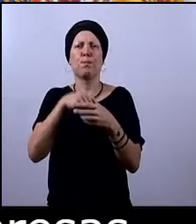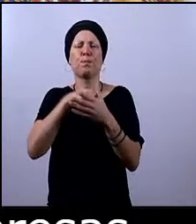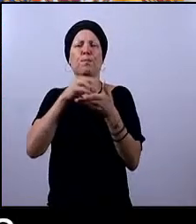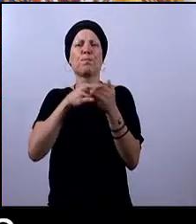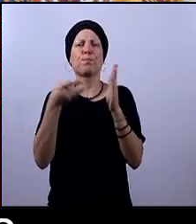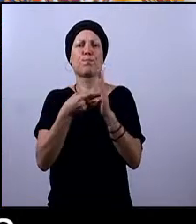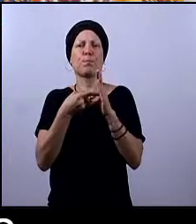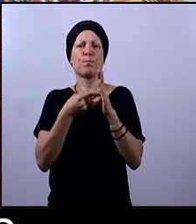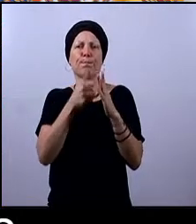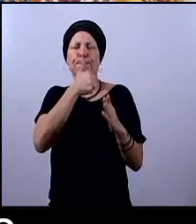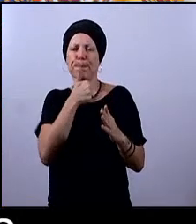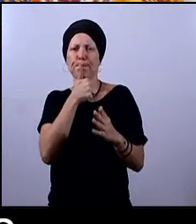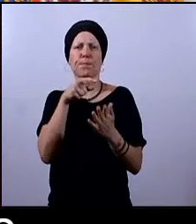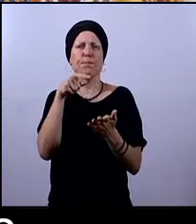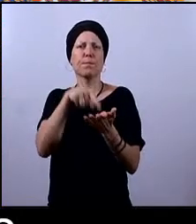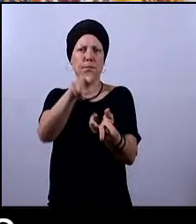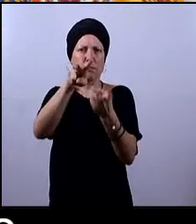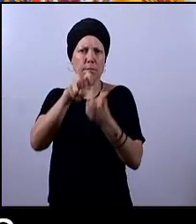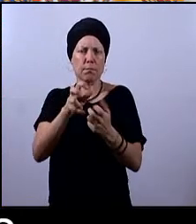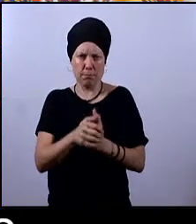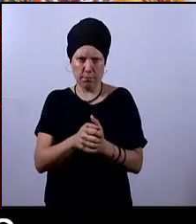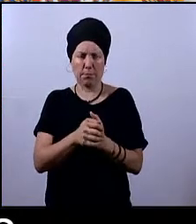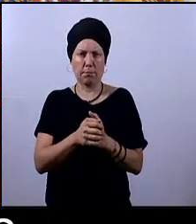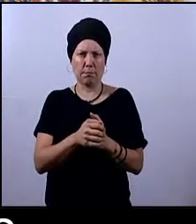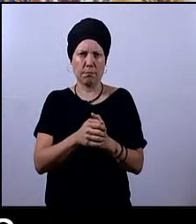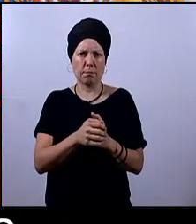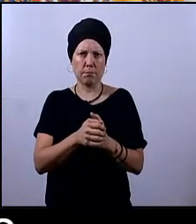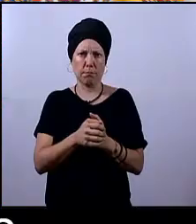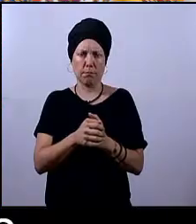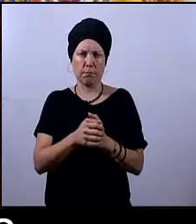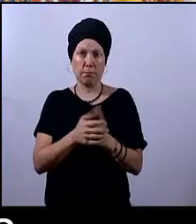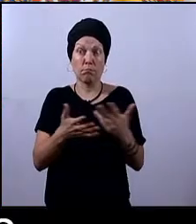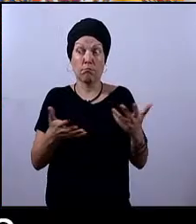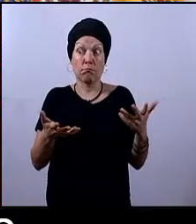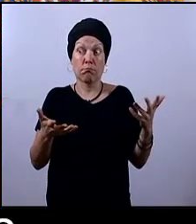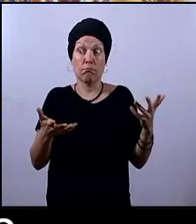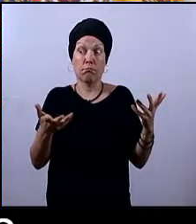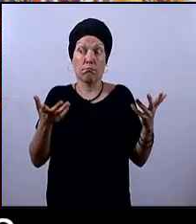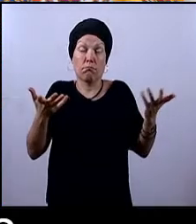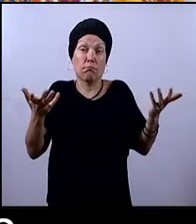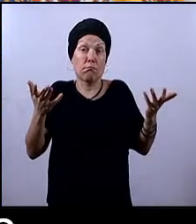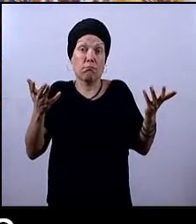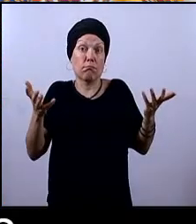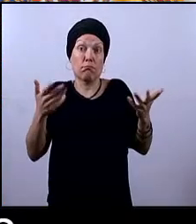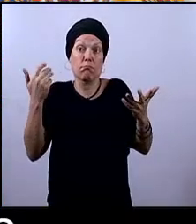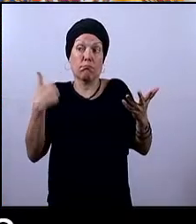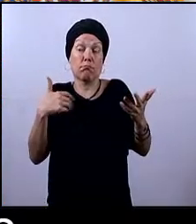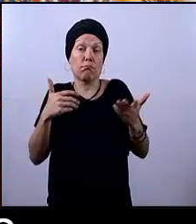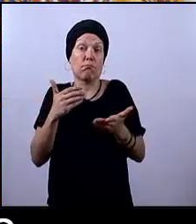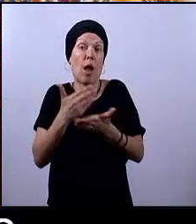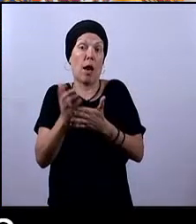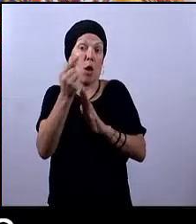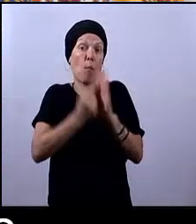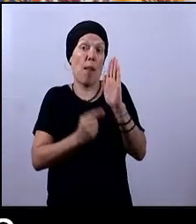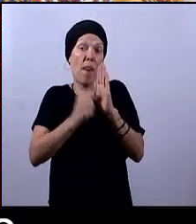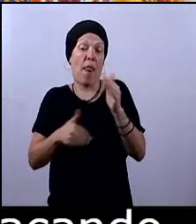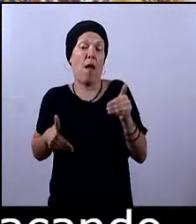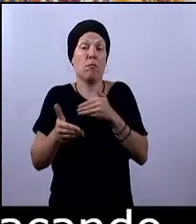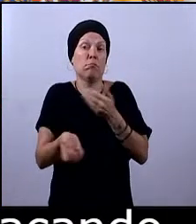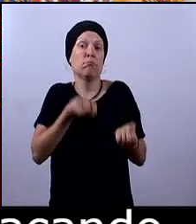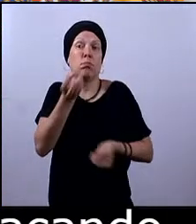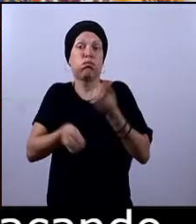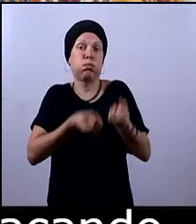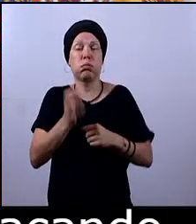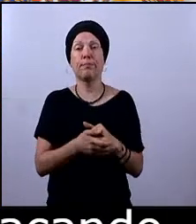plan de contingencia ante aranceles y iremos sacando el resto de medidas.